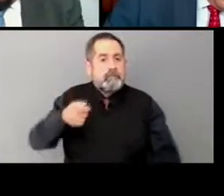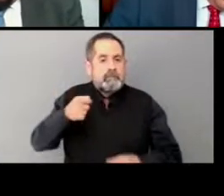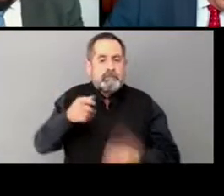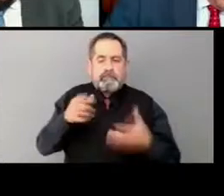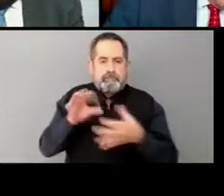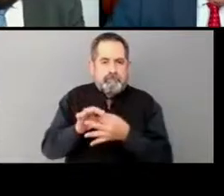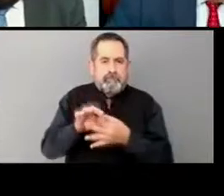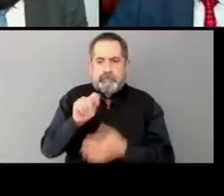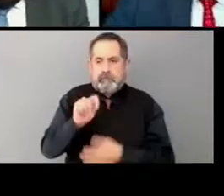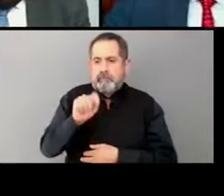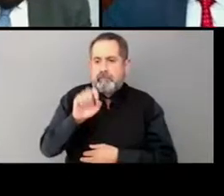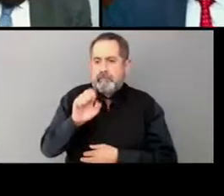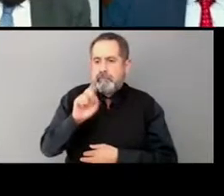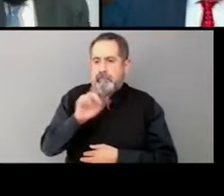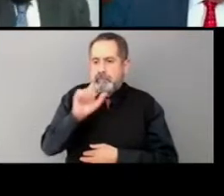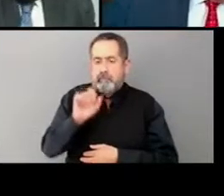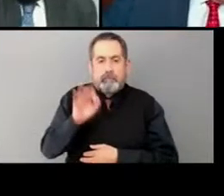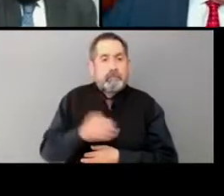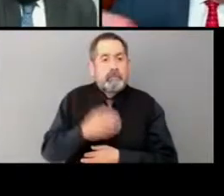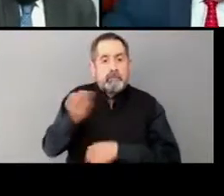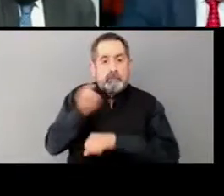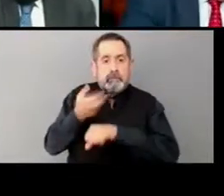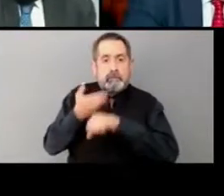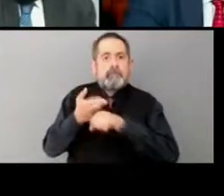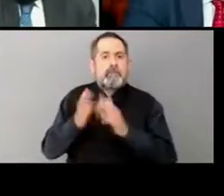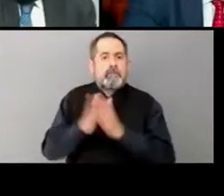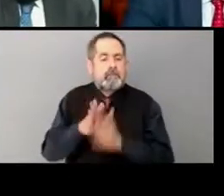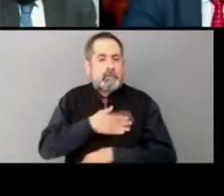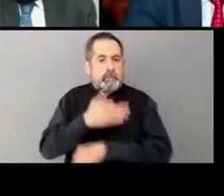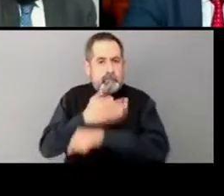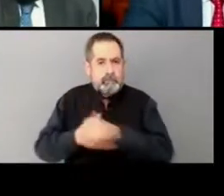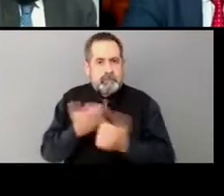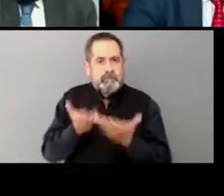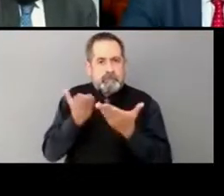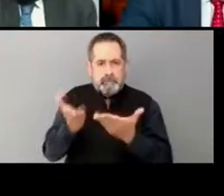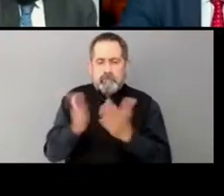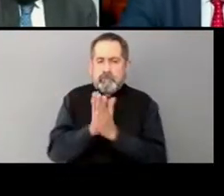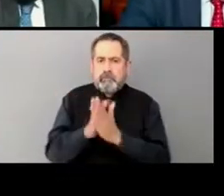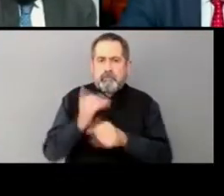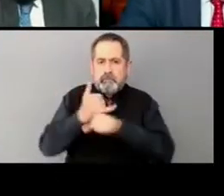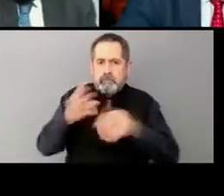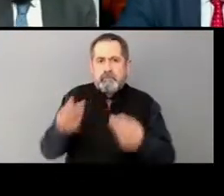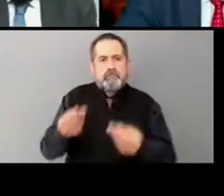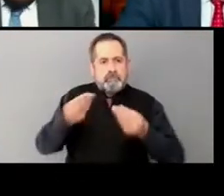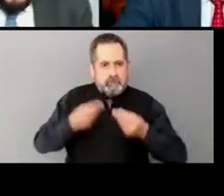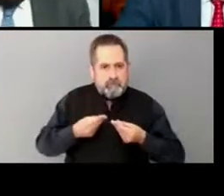Federación. Secretario General de Acuerdos, buenas tardes. Le pediría, por favor, que nos informe.